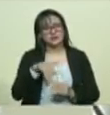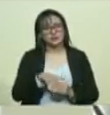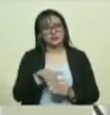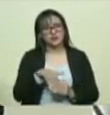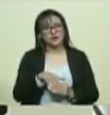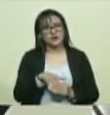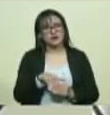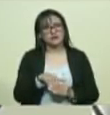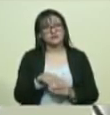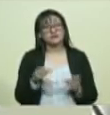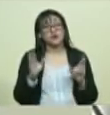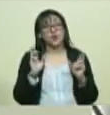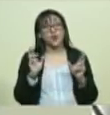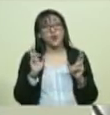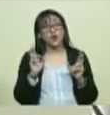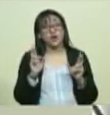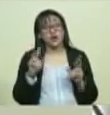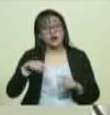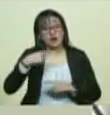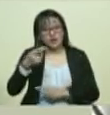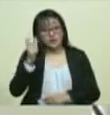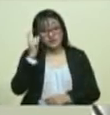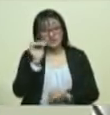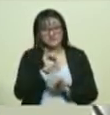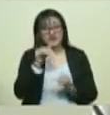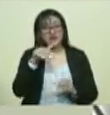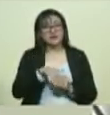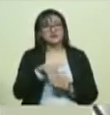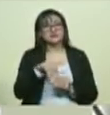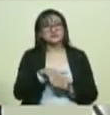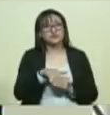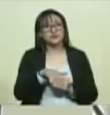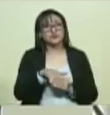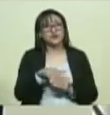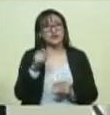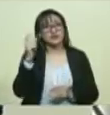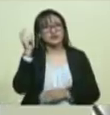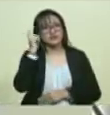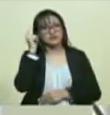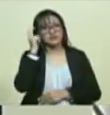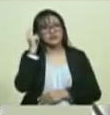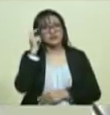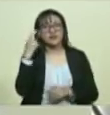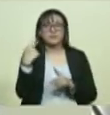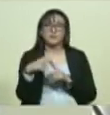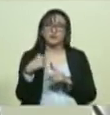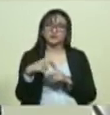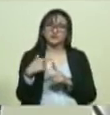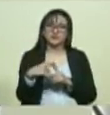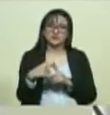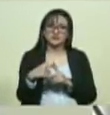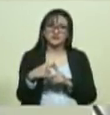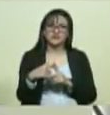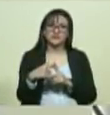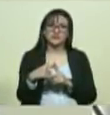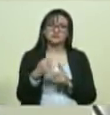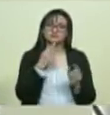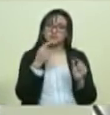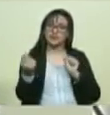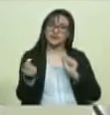supuesto, también aspiramos a que el día siguiente de las elecciones sea un día también positivo, constructivo y de